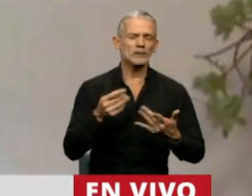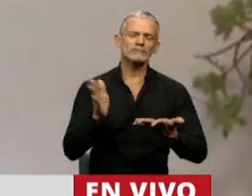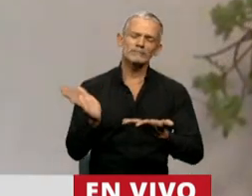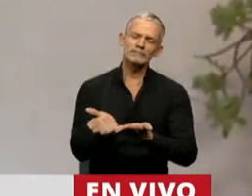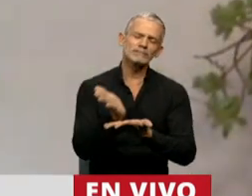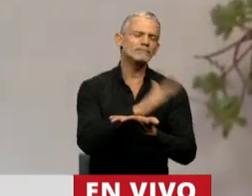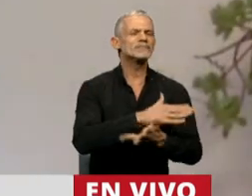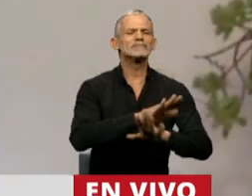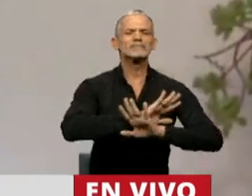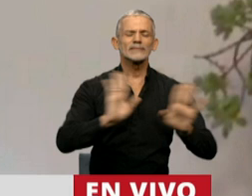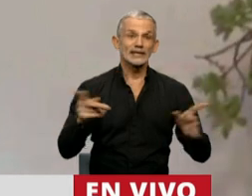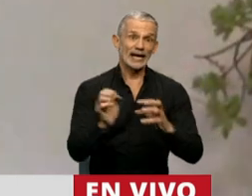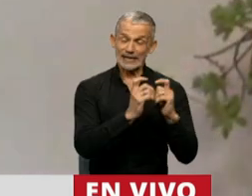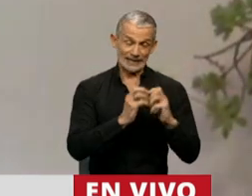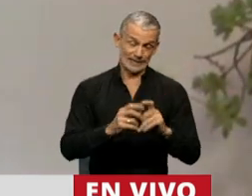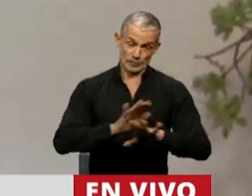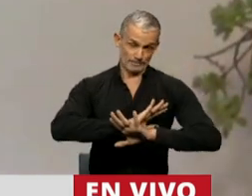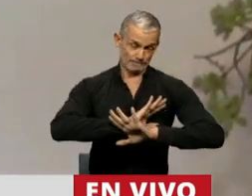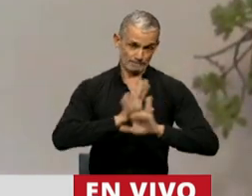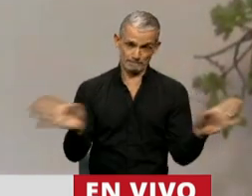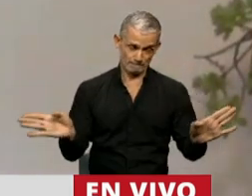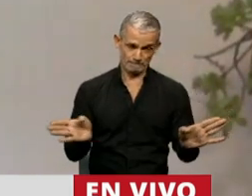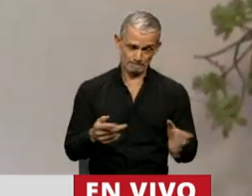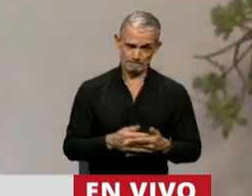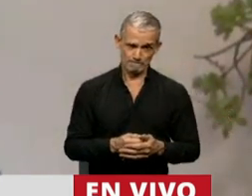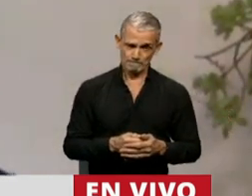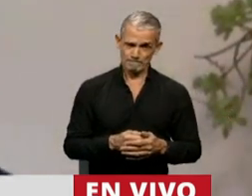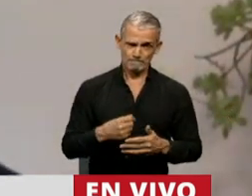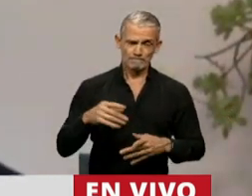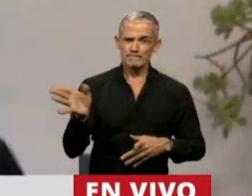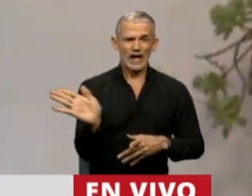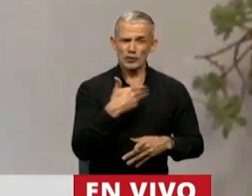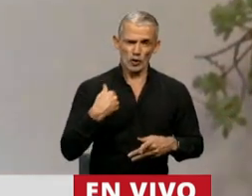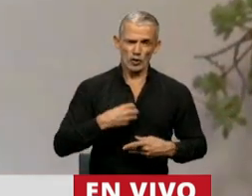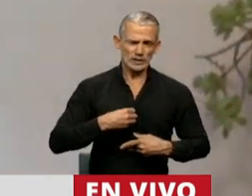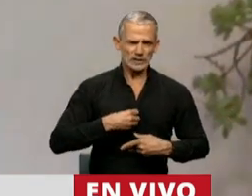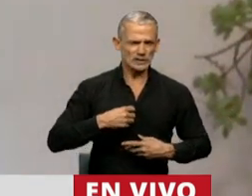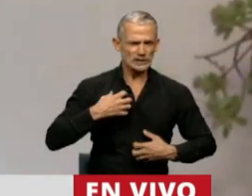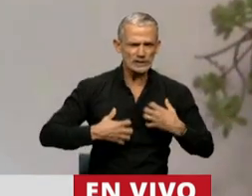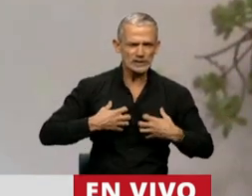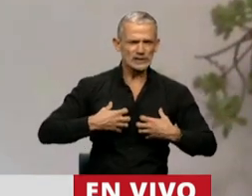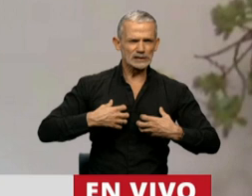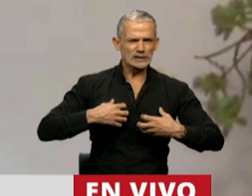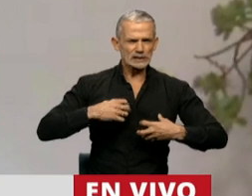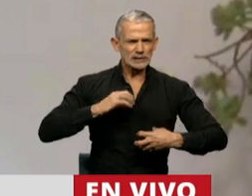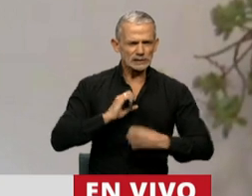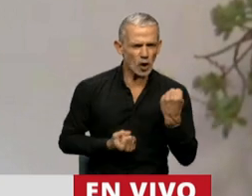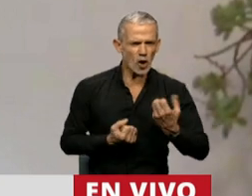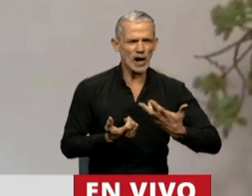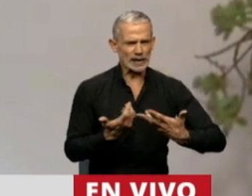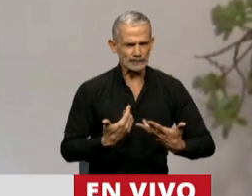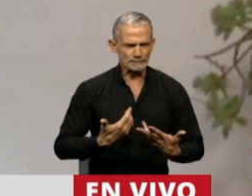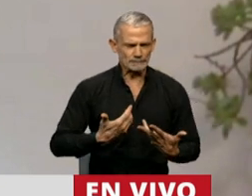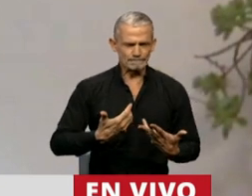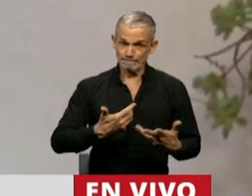página de esta sesión que nos hizo sentir mucha bronca mucha indignación por momentos